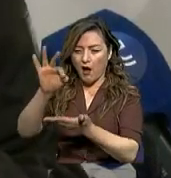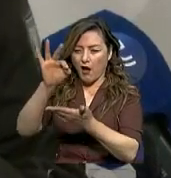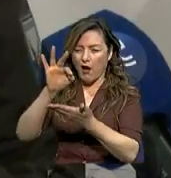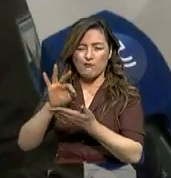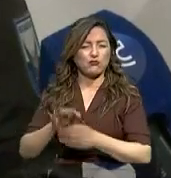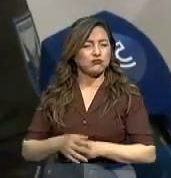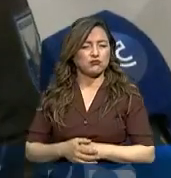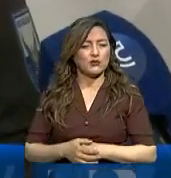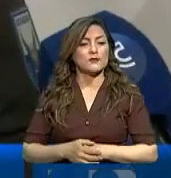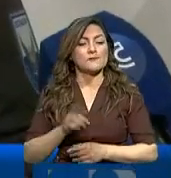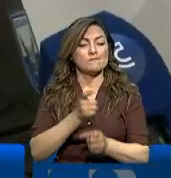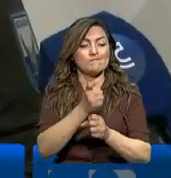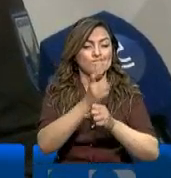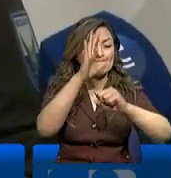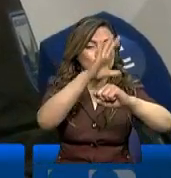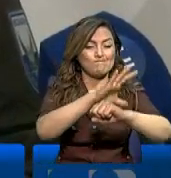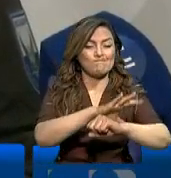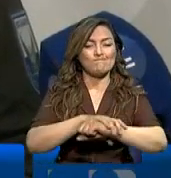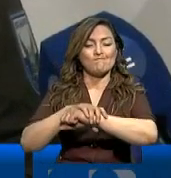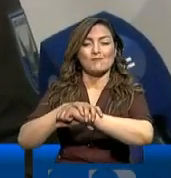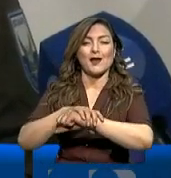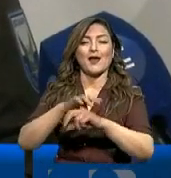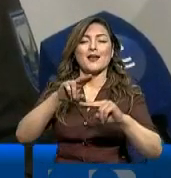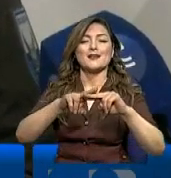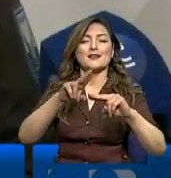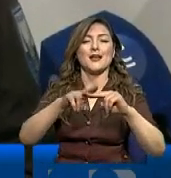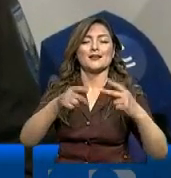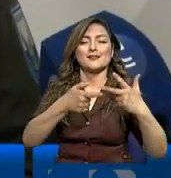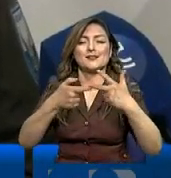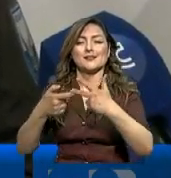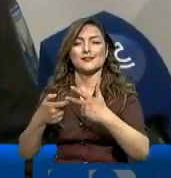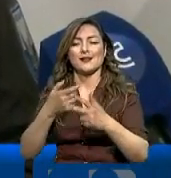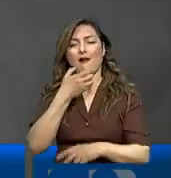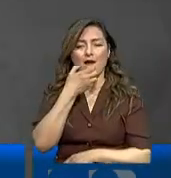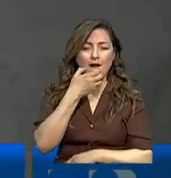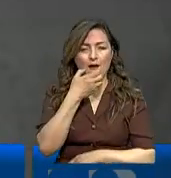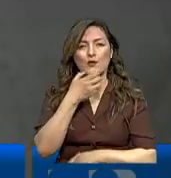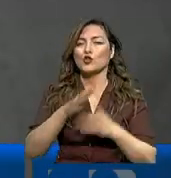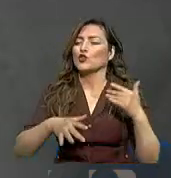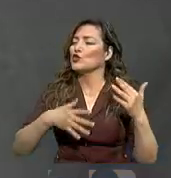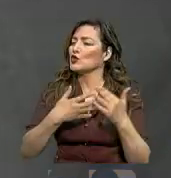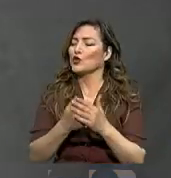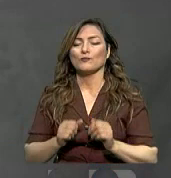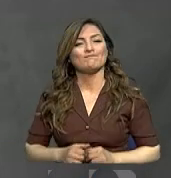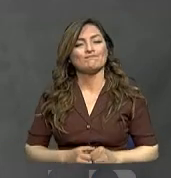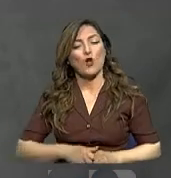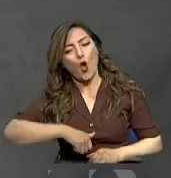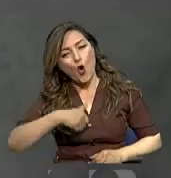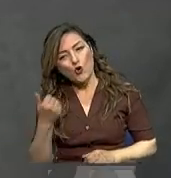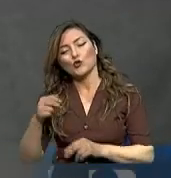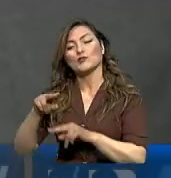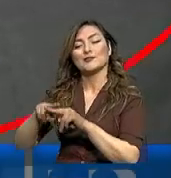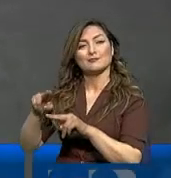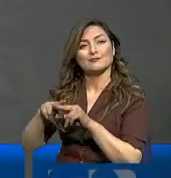como evidencias el vehículo tipo taxi, micrófonos, megáfonos. En el segundo caso se observa cómo con